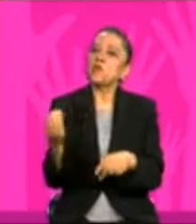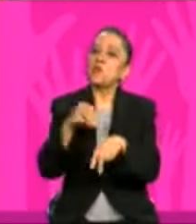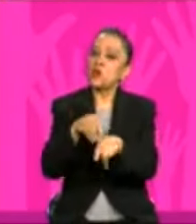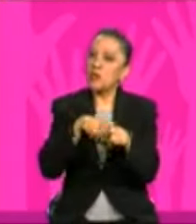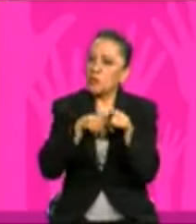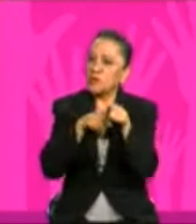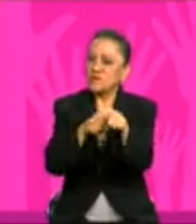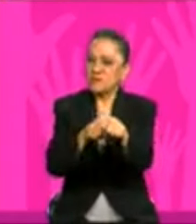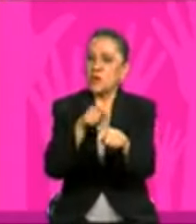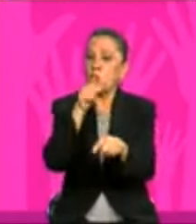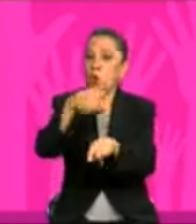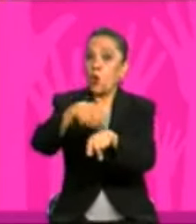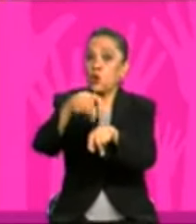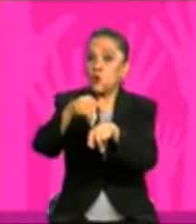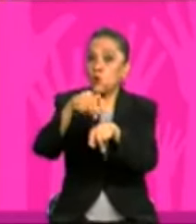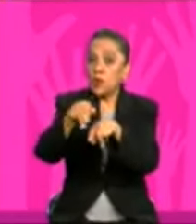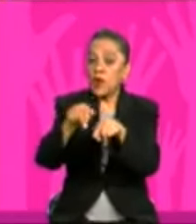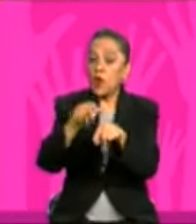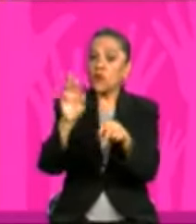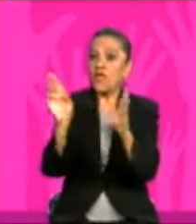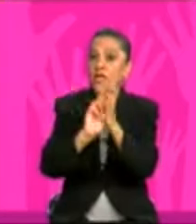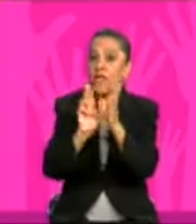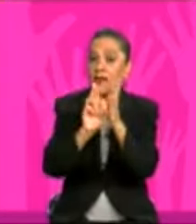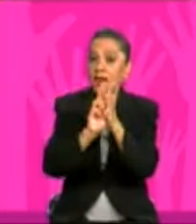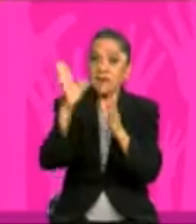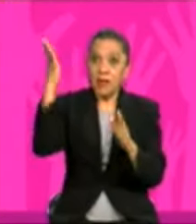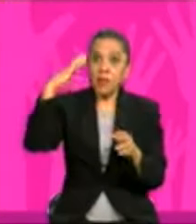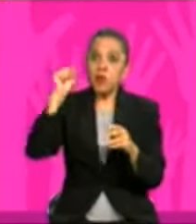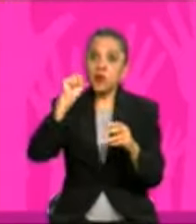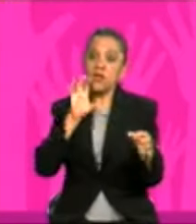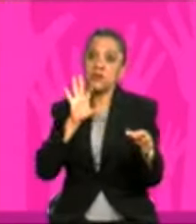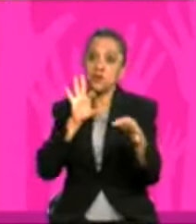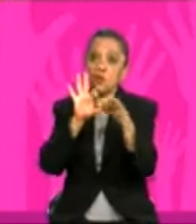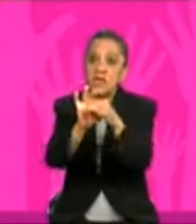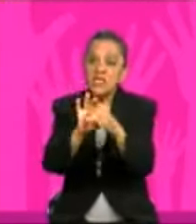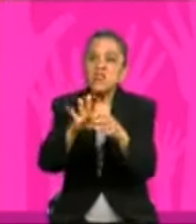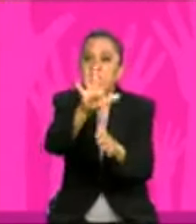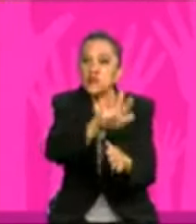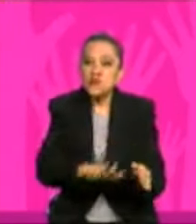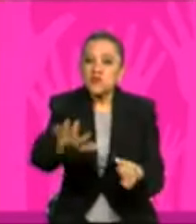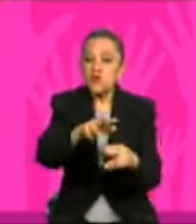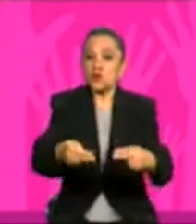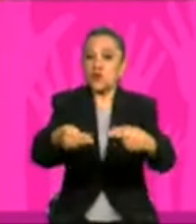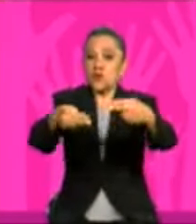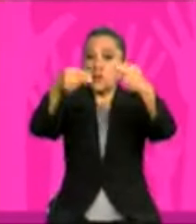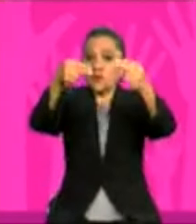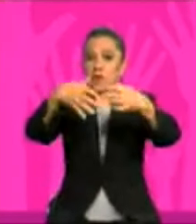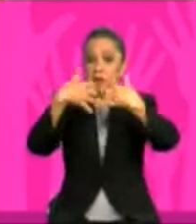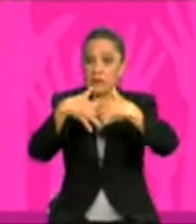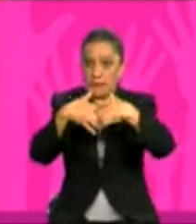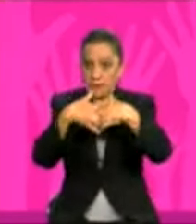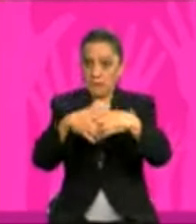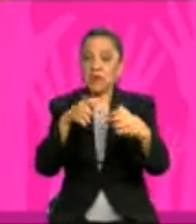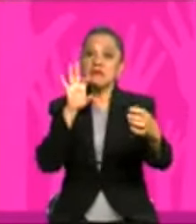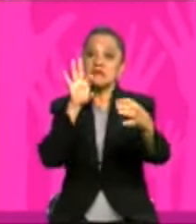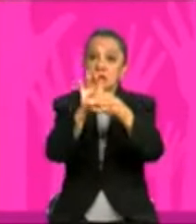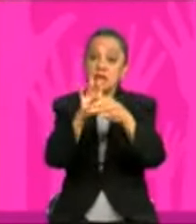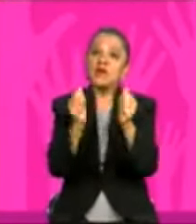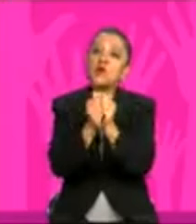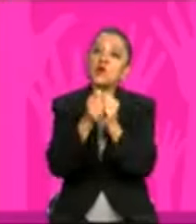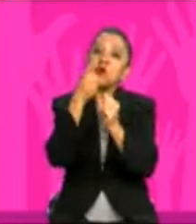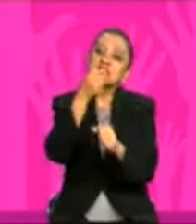código de alerta Morelos Unido para interconectar a todo el sector productivo del Estado con la Secretaría de